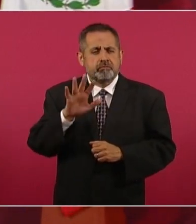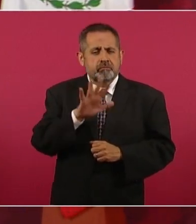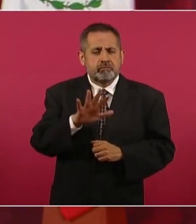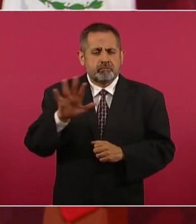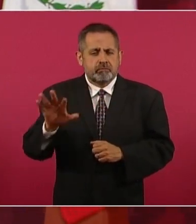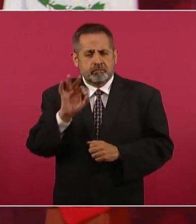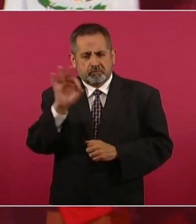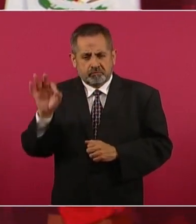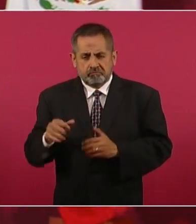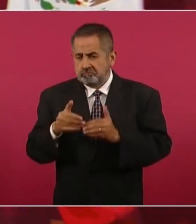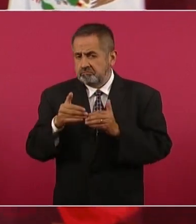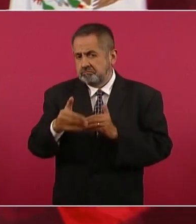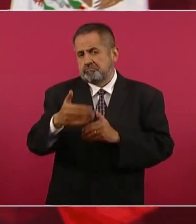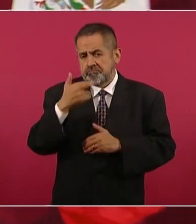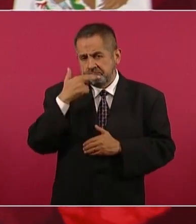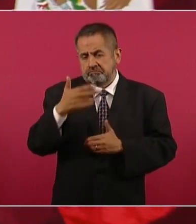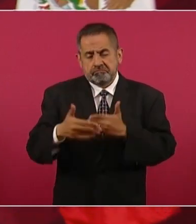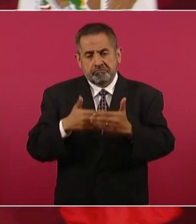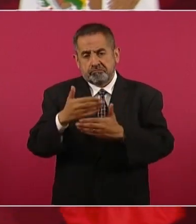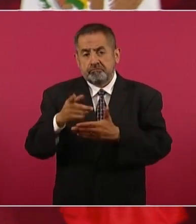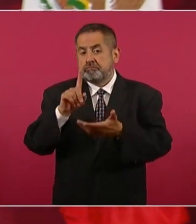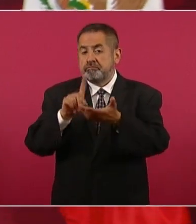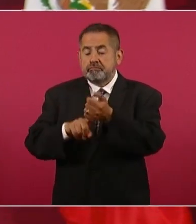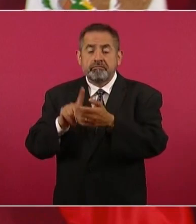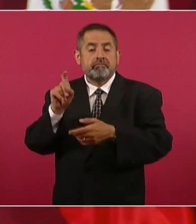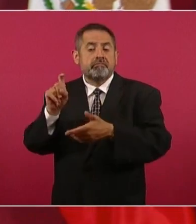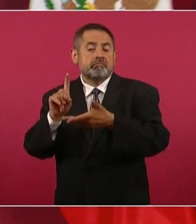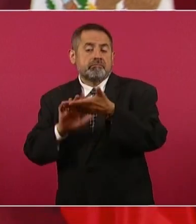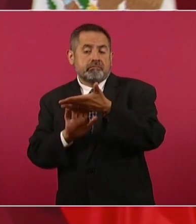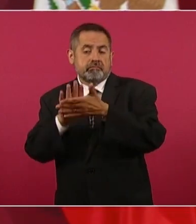55% de avance en la presa.